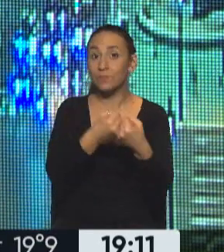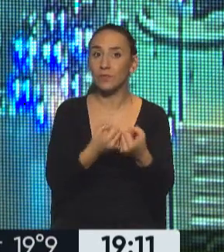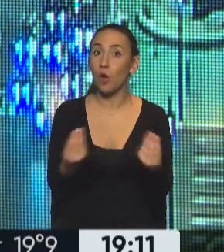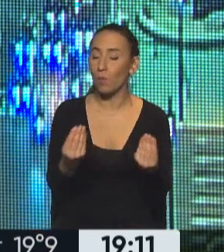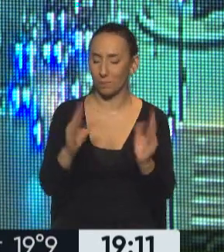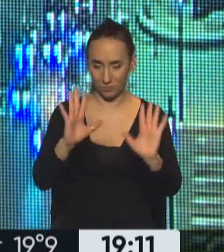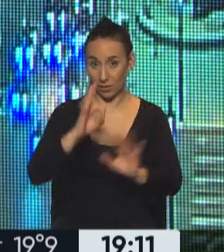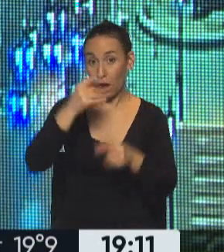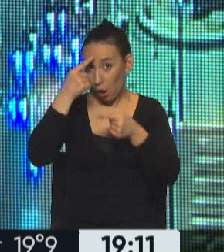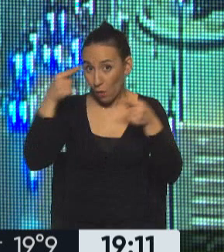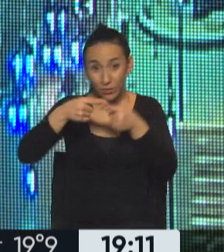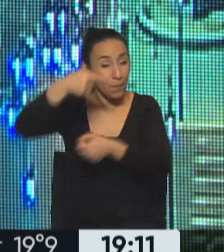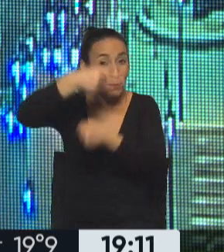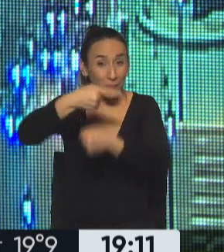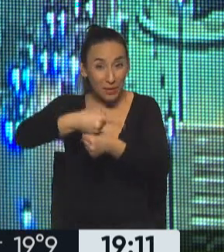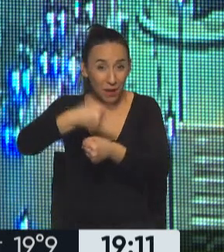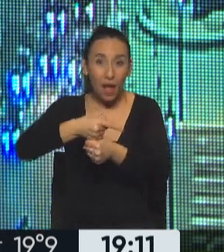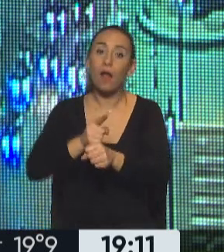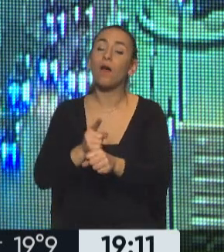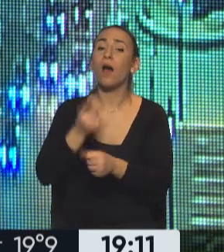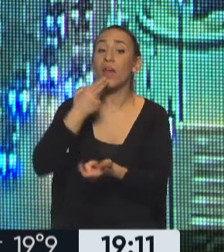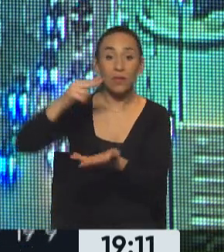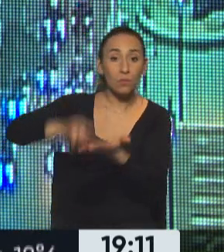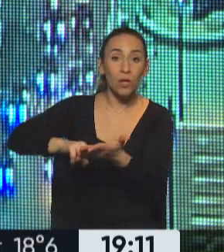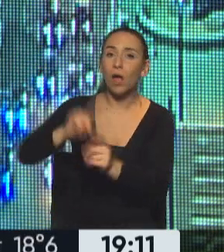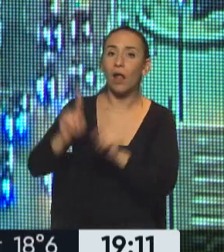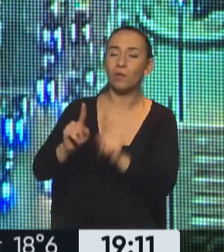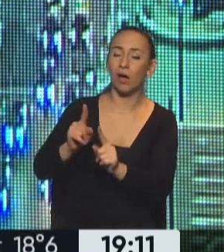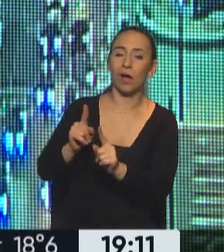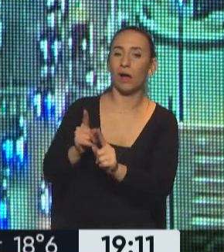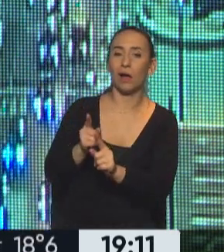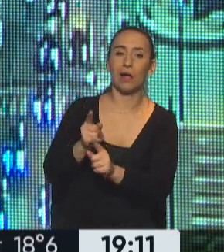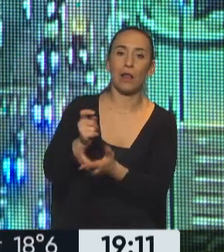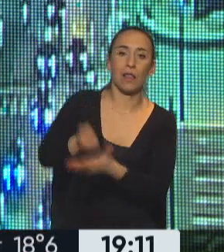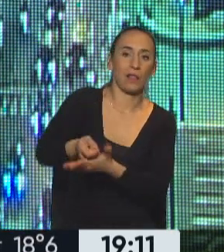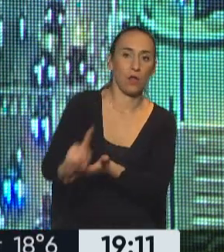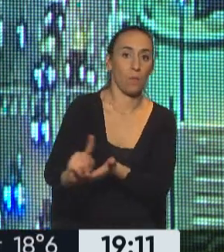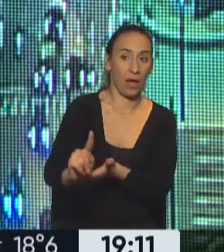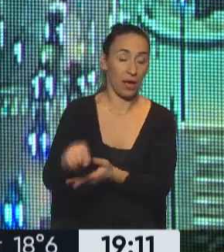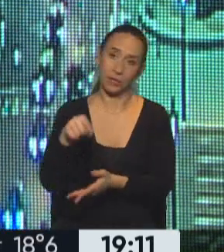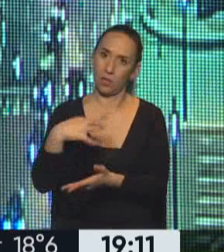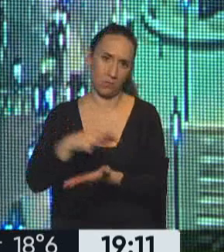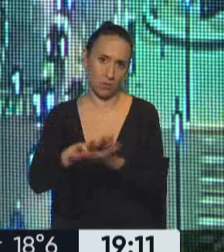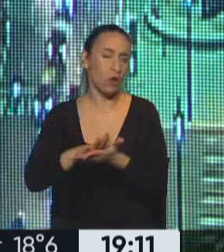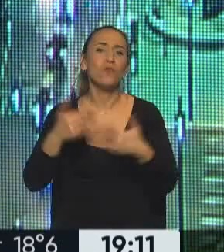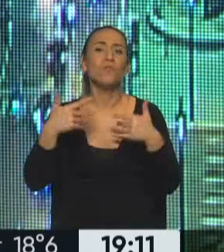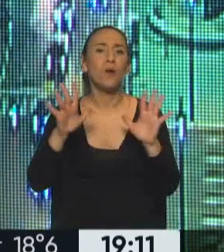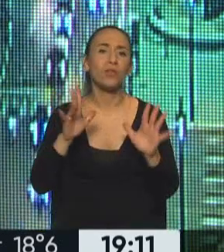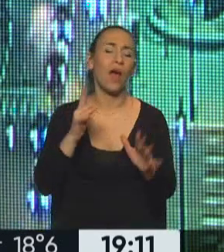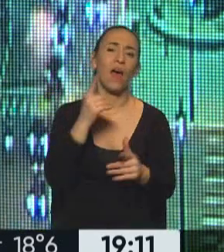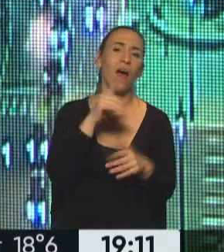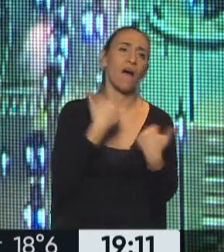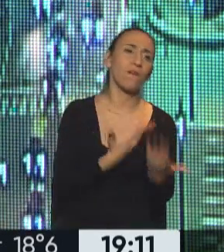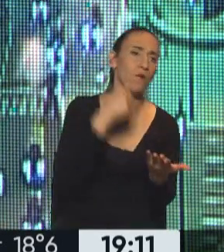evasión impositiva. Eso lo tiene que hacer cualquier funcionario que esté ahí, sea masista, albertista o cristinista. Así que